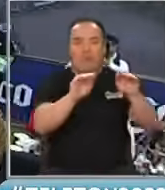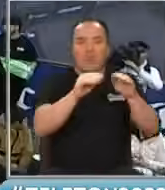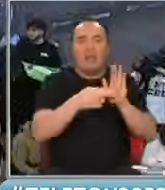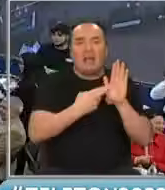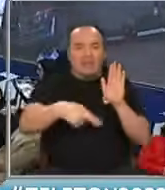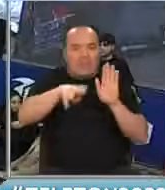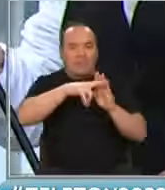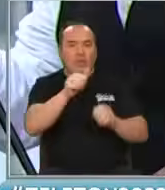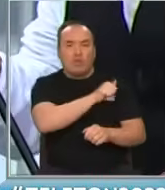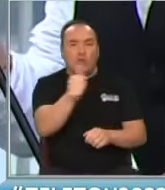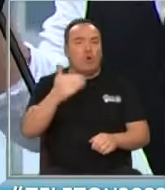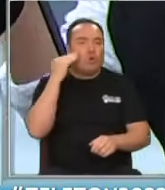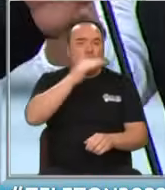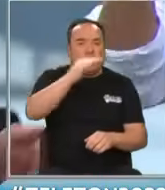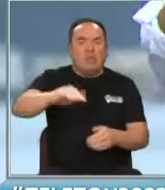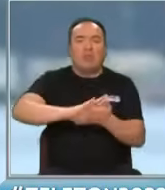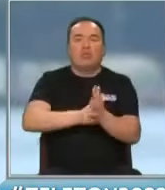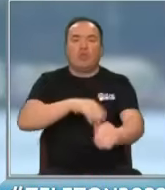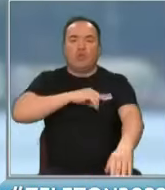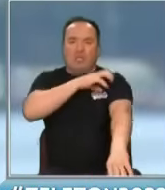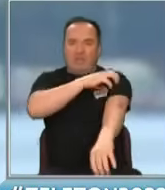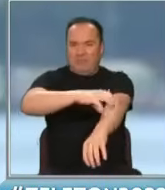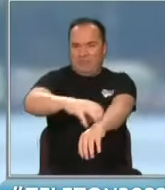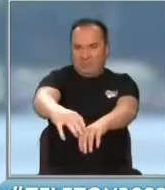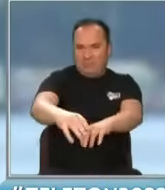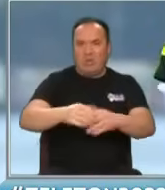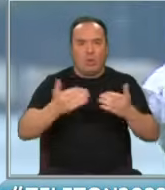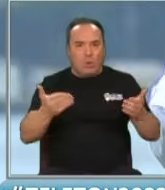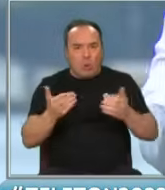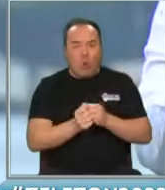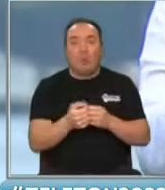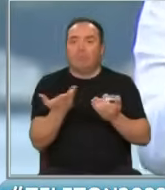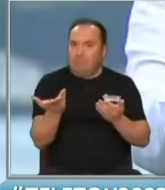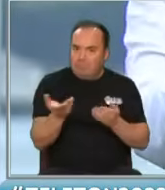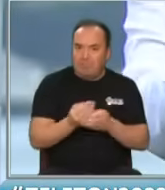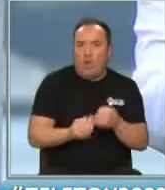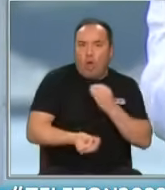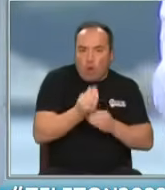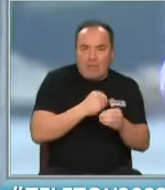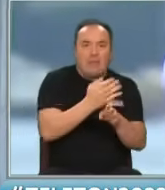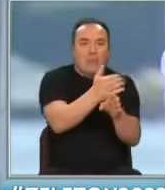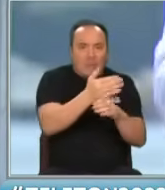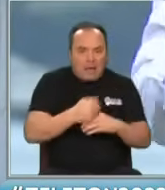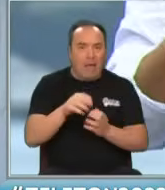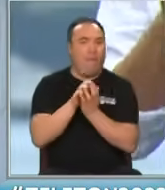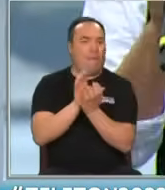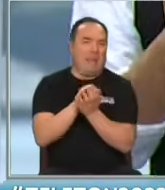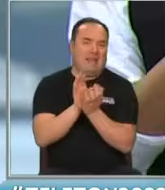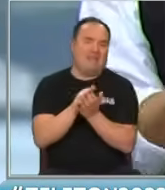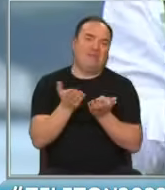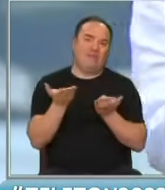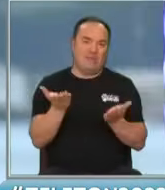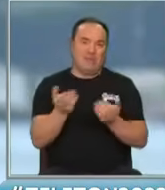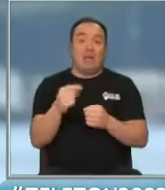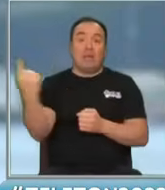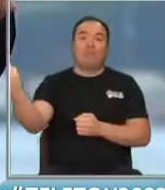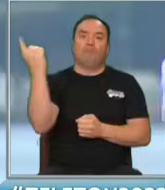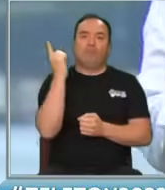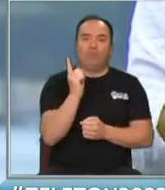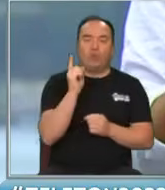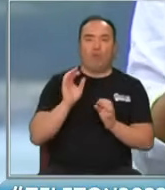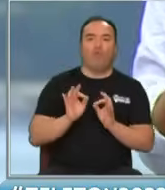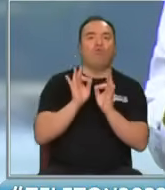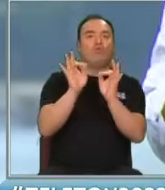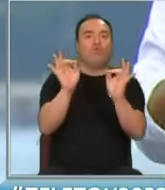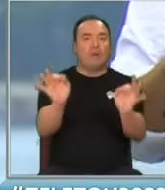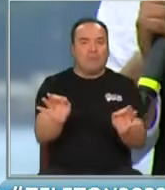niños a lo largo y ancho de todo nuestro país con unos buenos pescados, unos buenos mariscos. Y tenemos una visita muy